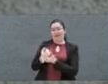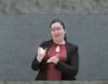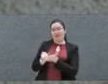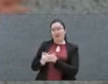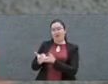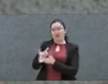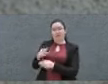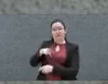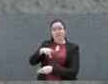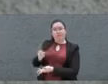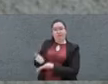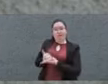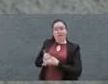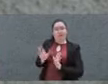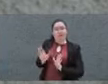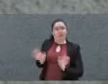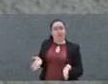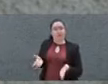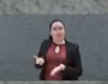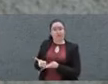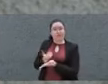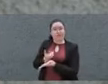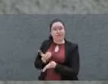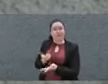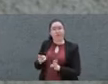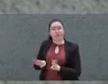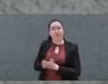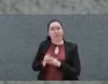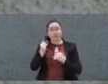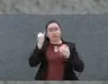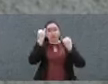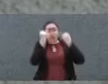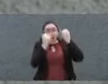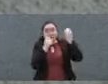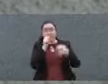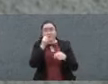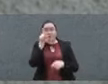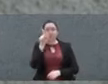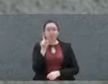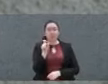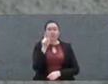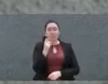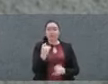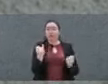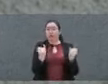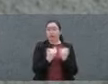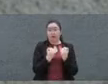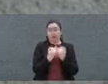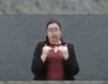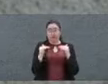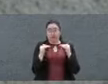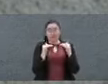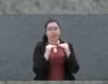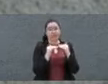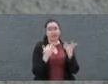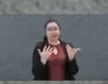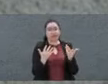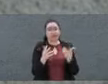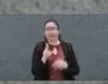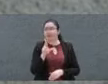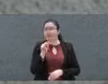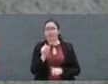idea que no va con un sistema equitativo precisamente, en